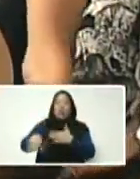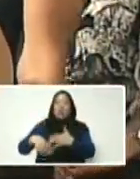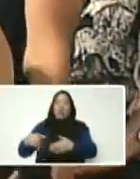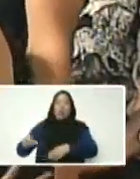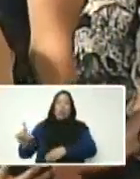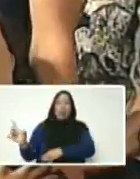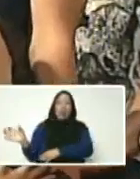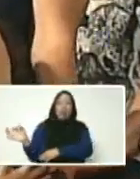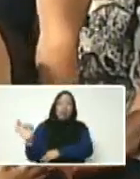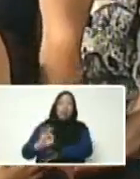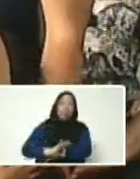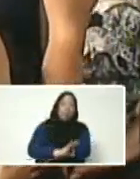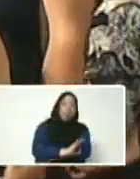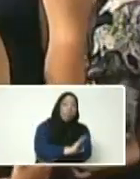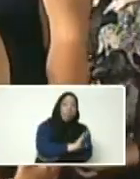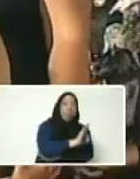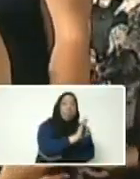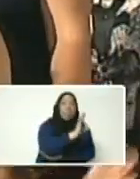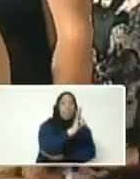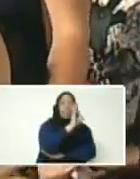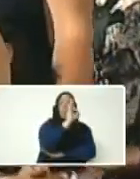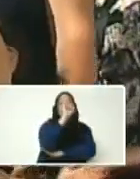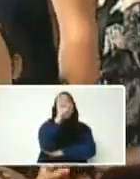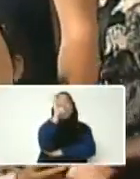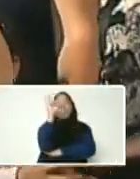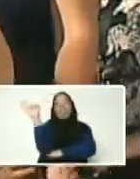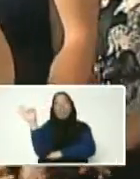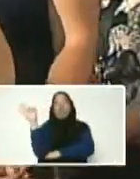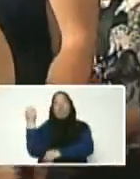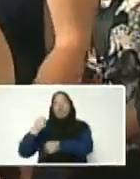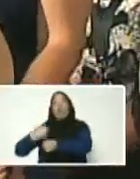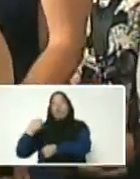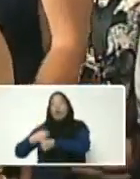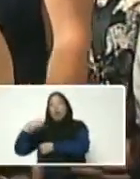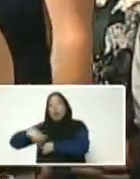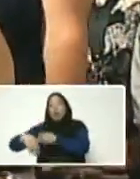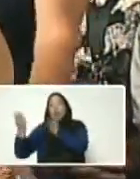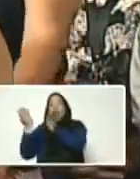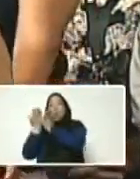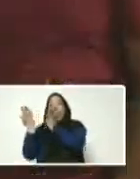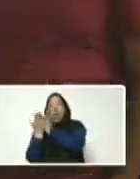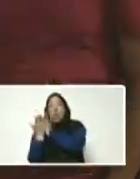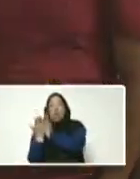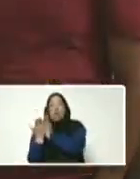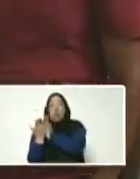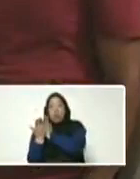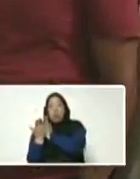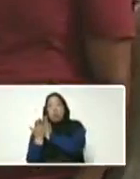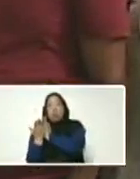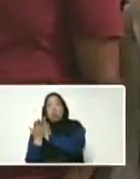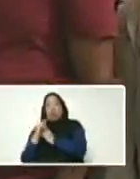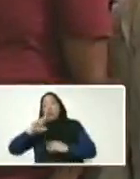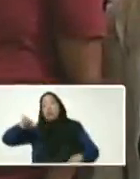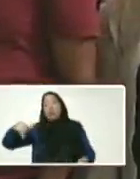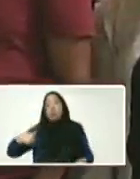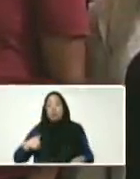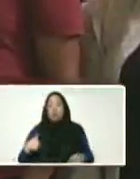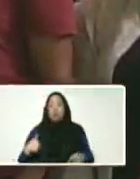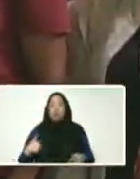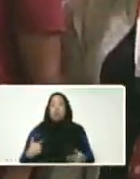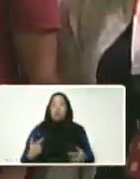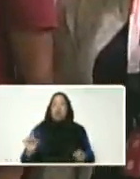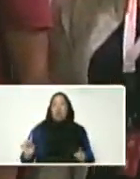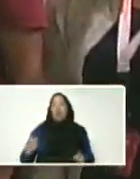tarde haciendo este trabajo. Al personal de la institución igualmente. Sentimos un compromiso. Nosotros tenemos